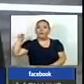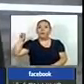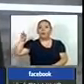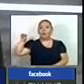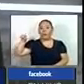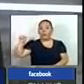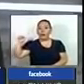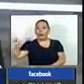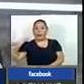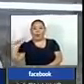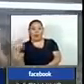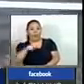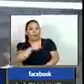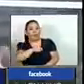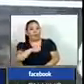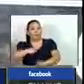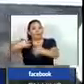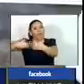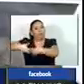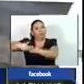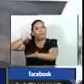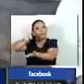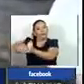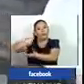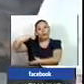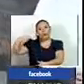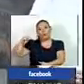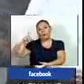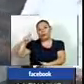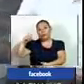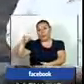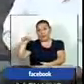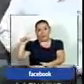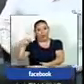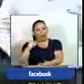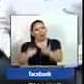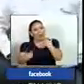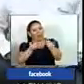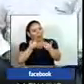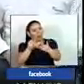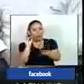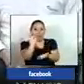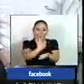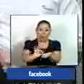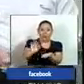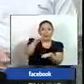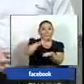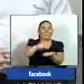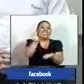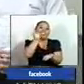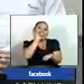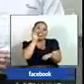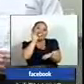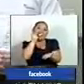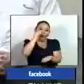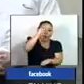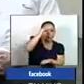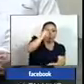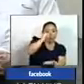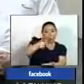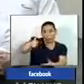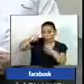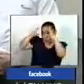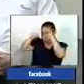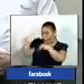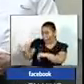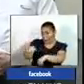quien es vocero de Holcim y nos va a compartir información sobre la fórmula mejorada del cemento Cuscatlán. Buenas noches. Estamos en